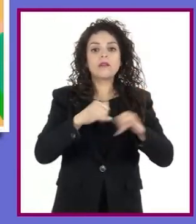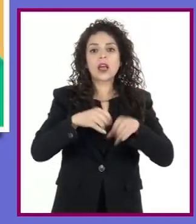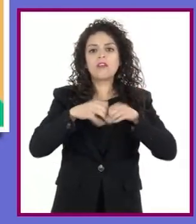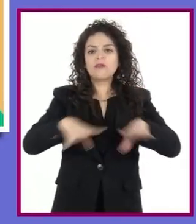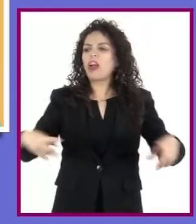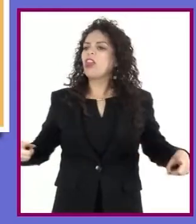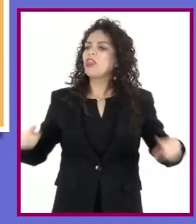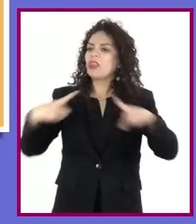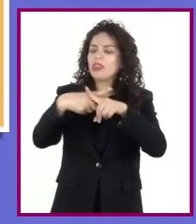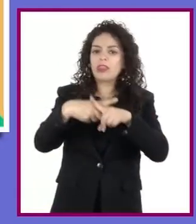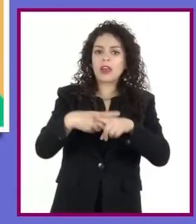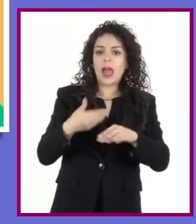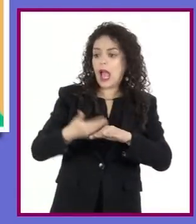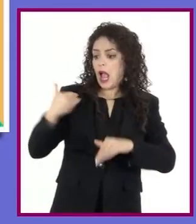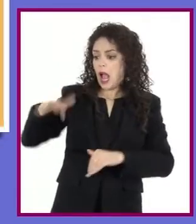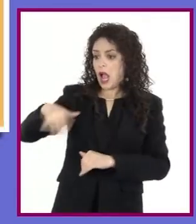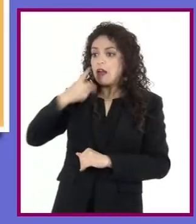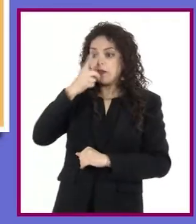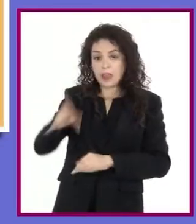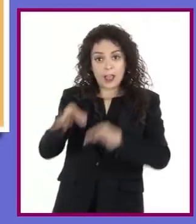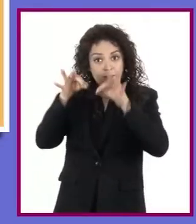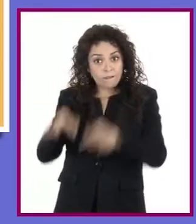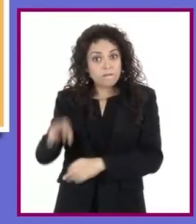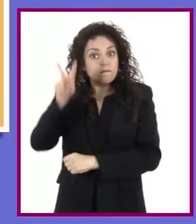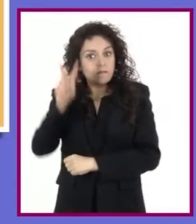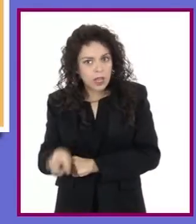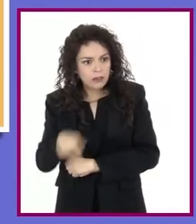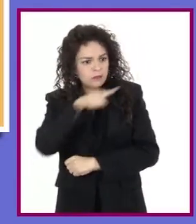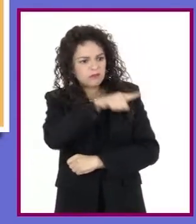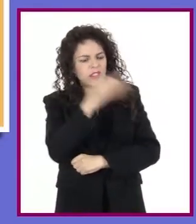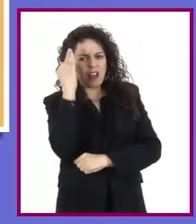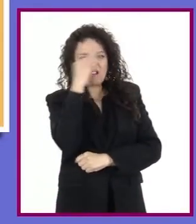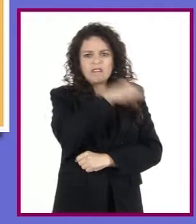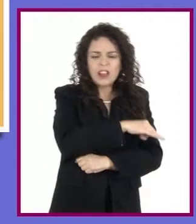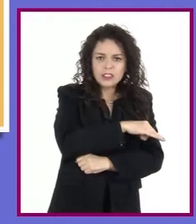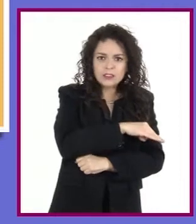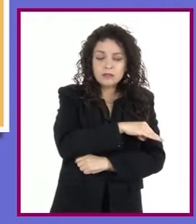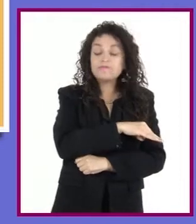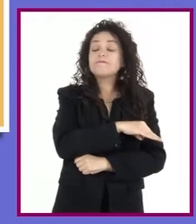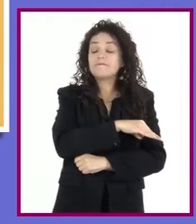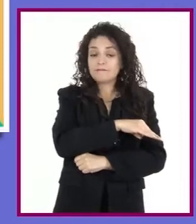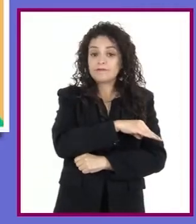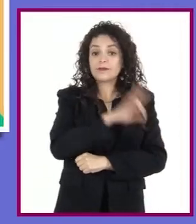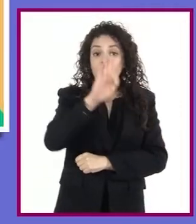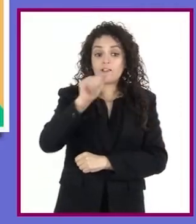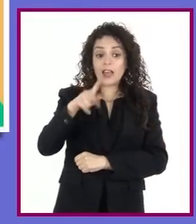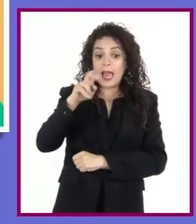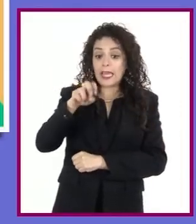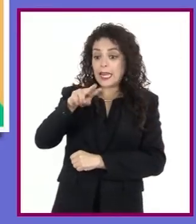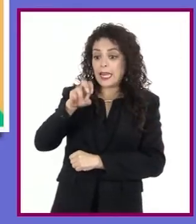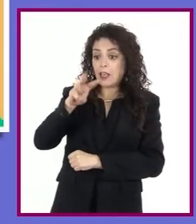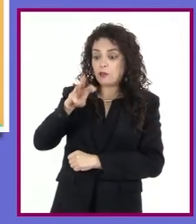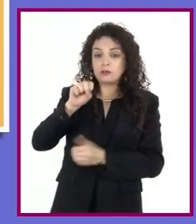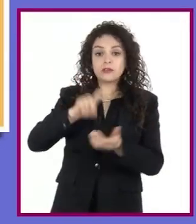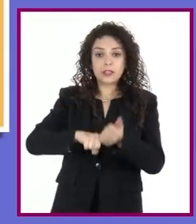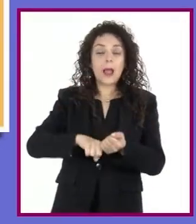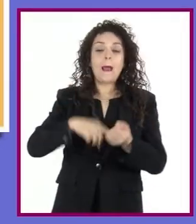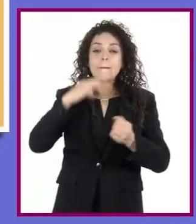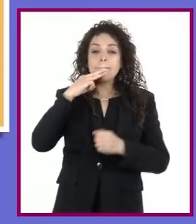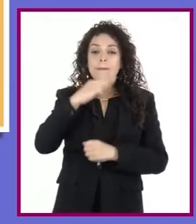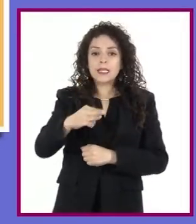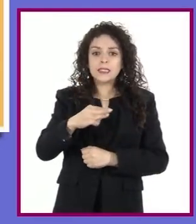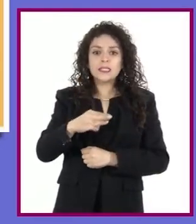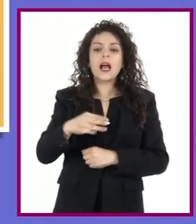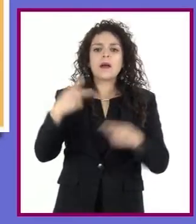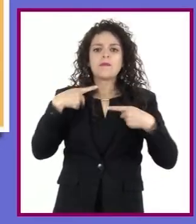real y veraz. Una forma de dar credibilidad a las fake news es que el mensaje sea difundido por alguien que